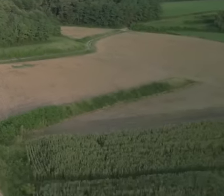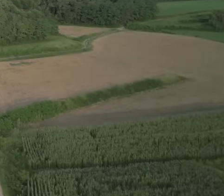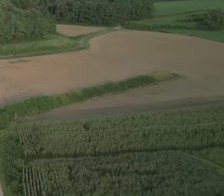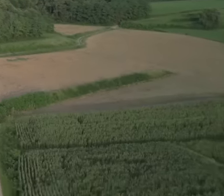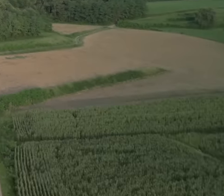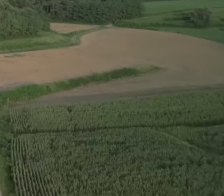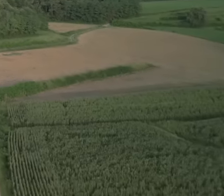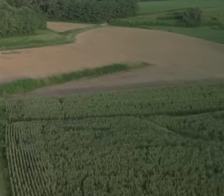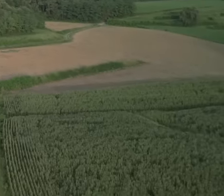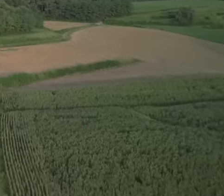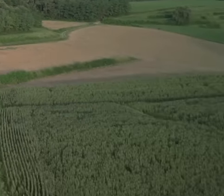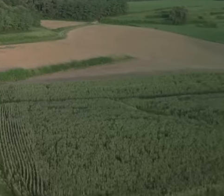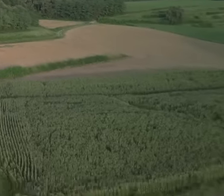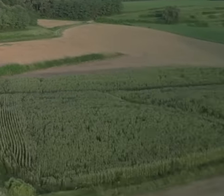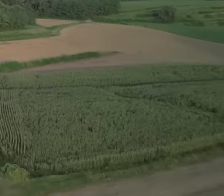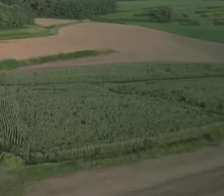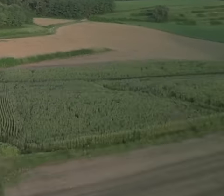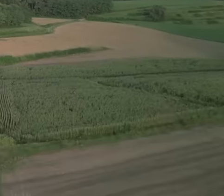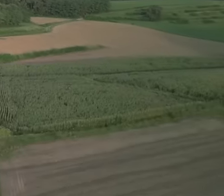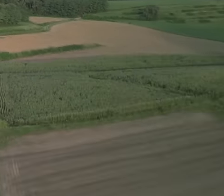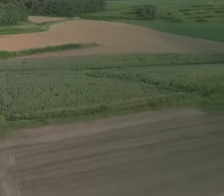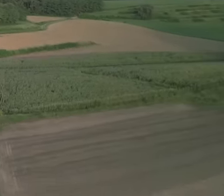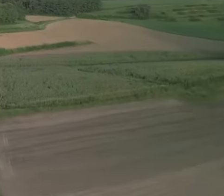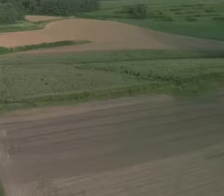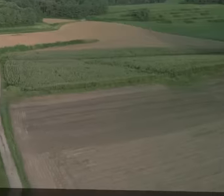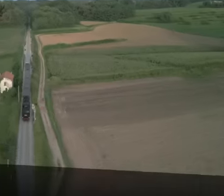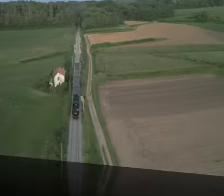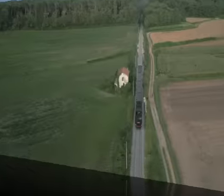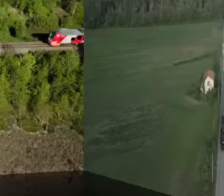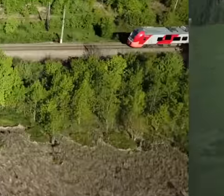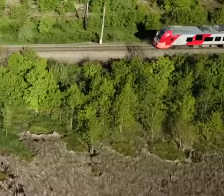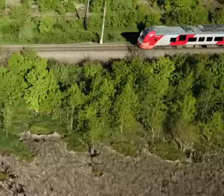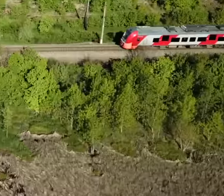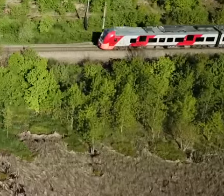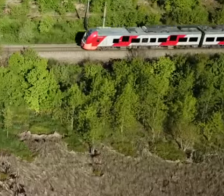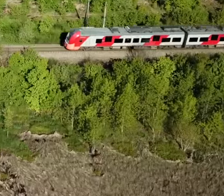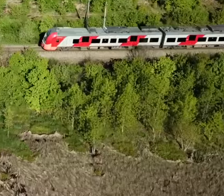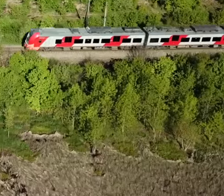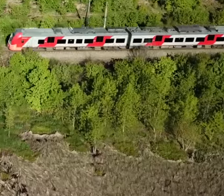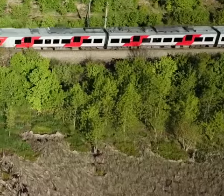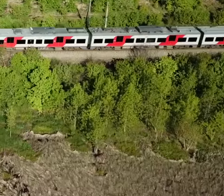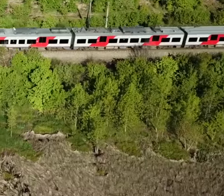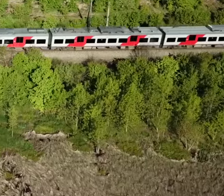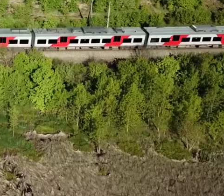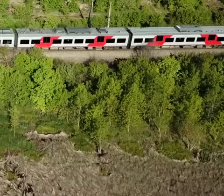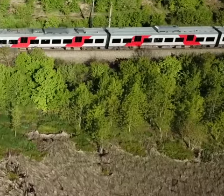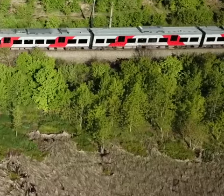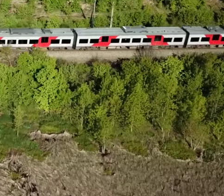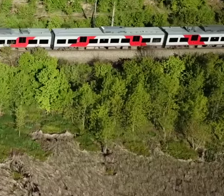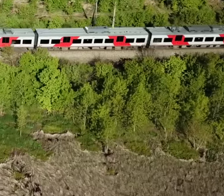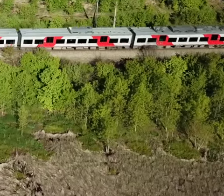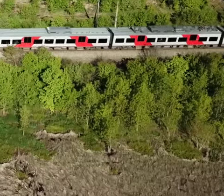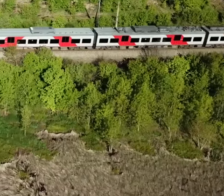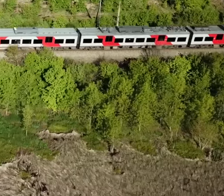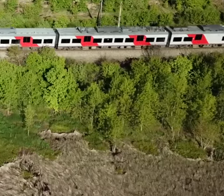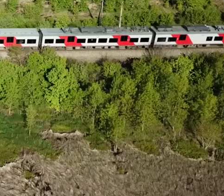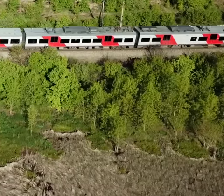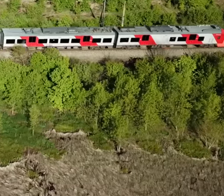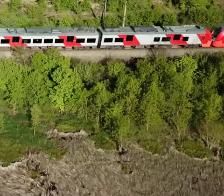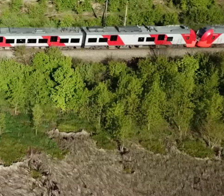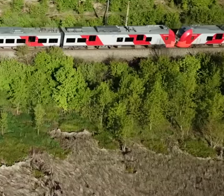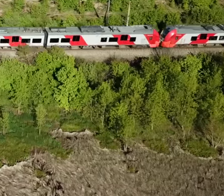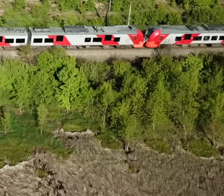de México. Esto se alinea con su visión de revitalizar el sistema ferroviario de México y